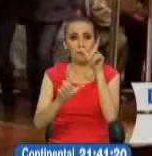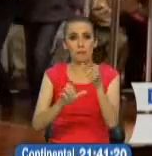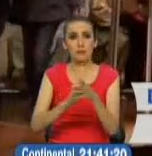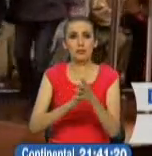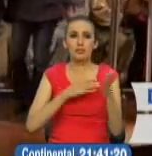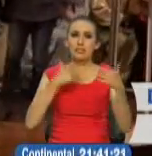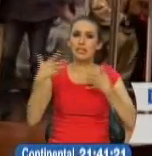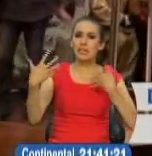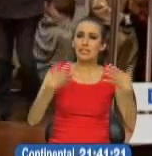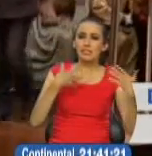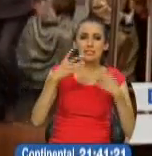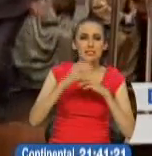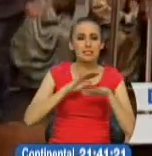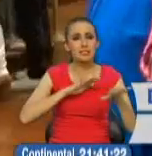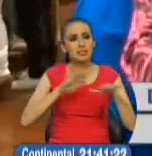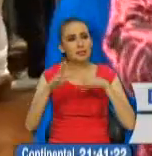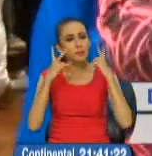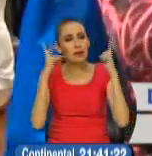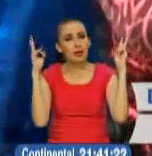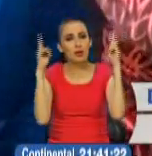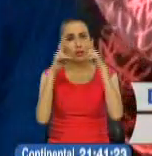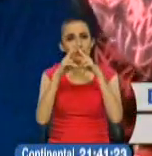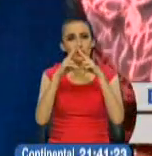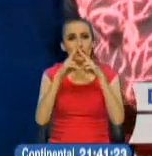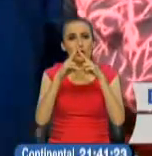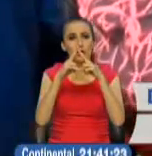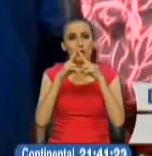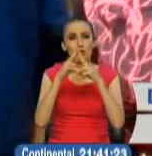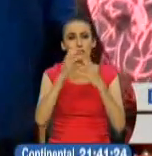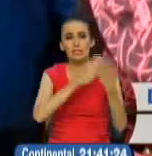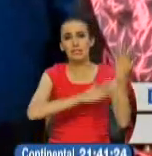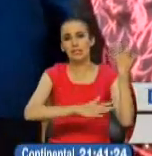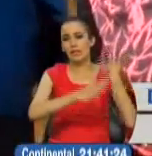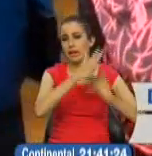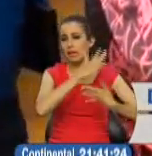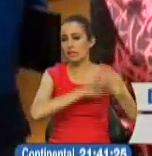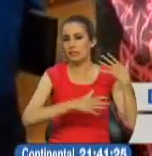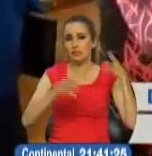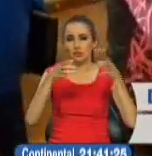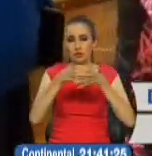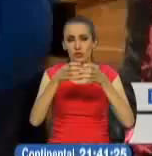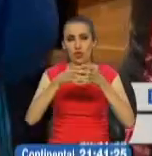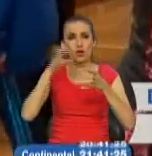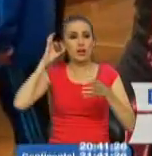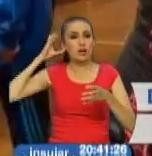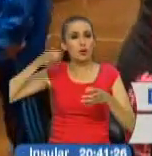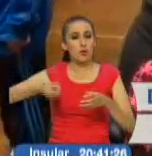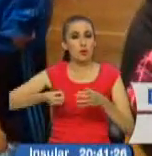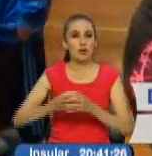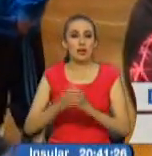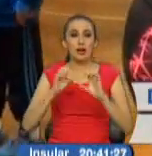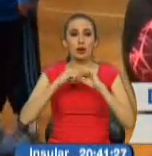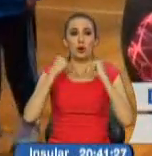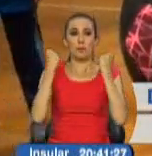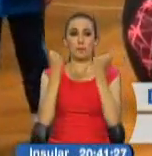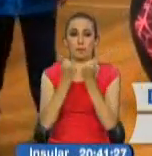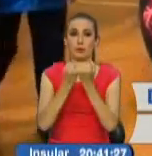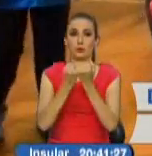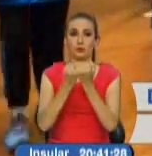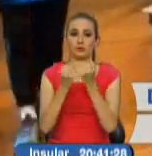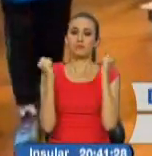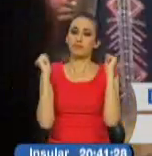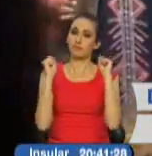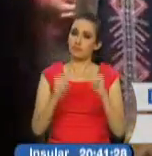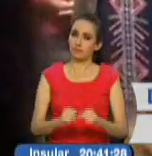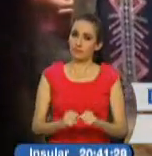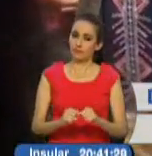interactúan con el lugar, conocen de historia, de nuestra historia colectiva como sociedad. Entonces, es como dar un